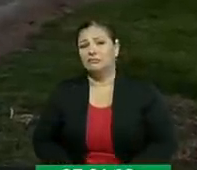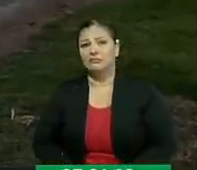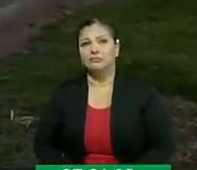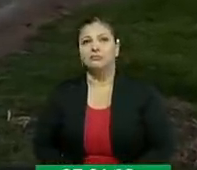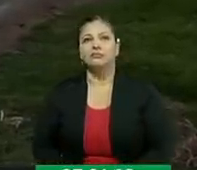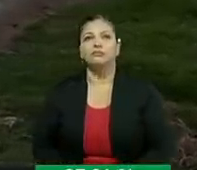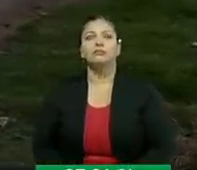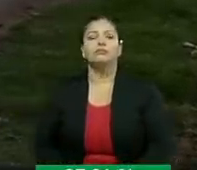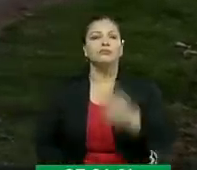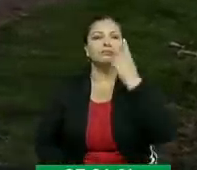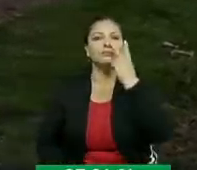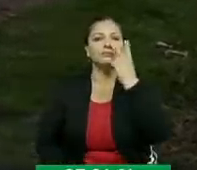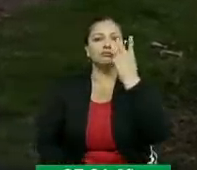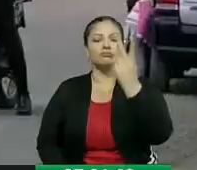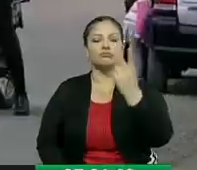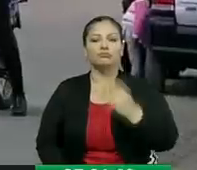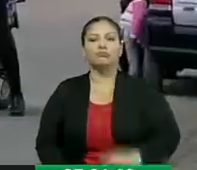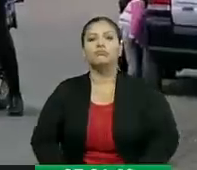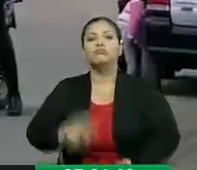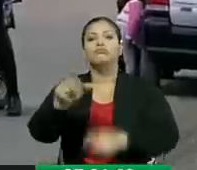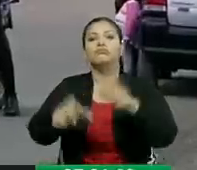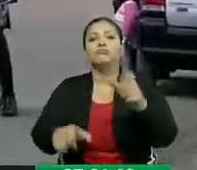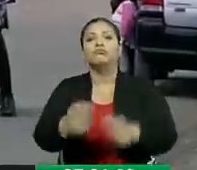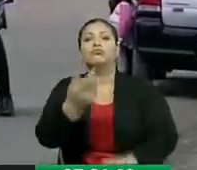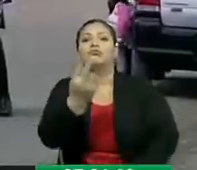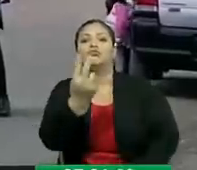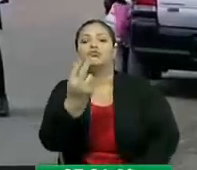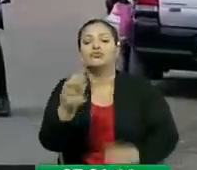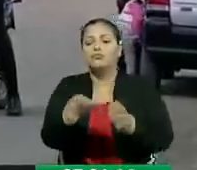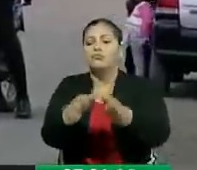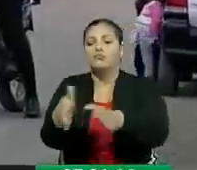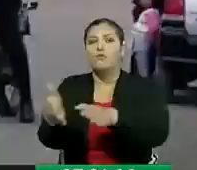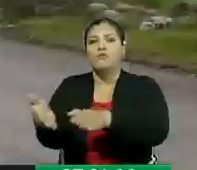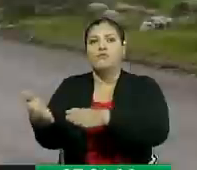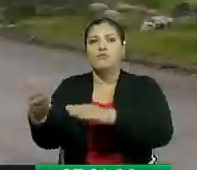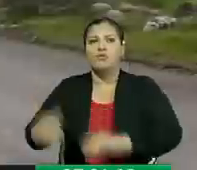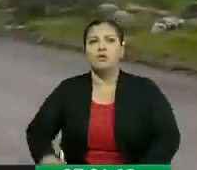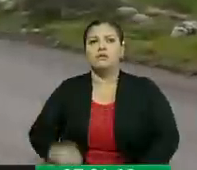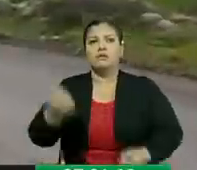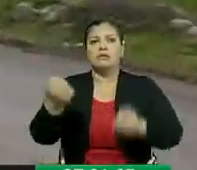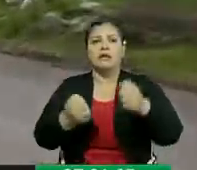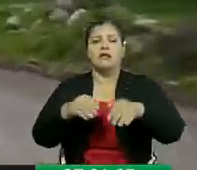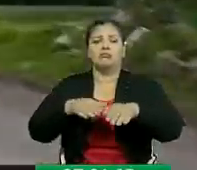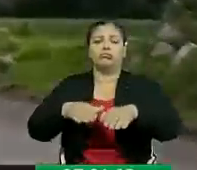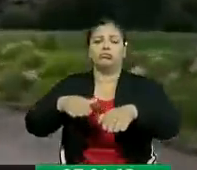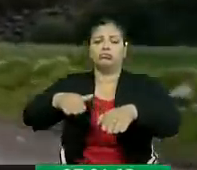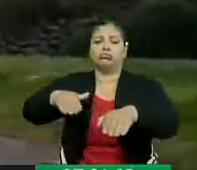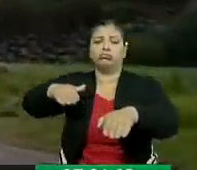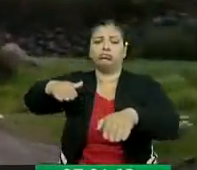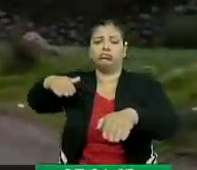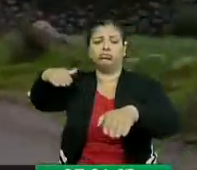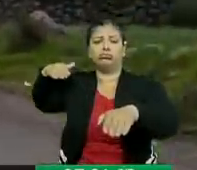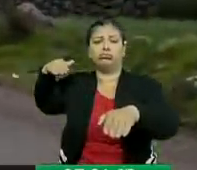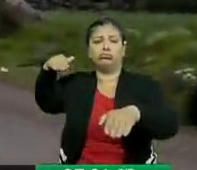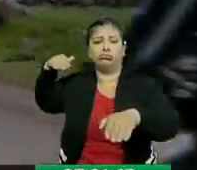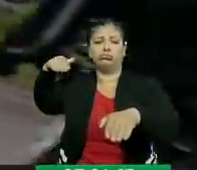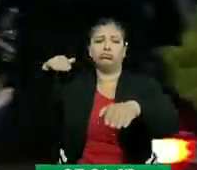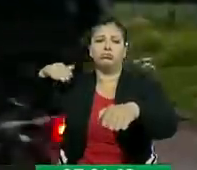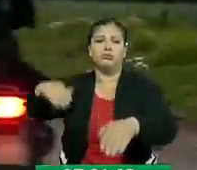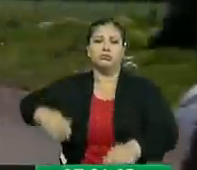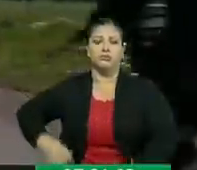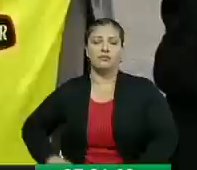caravana acompañó a los fallecidos mientras atrás dejaban el eco de los himnos, como si dejaran sembrando el recuerdo de quienes amaron al equipo de sus